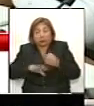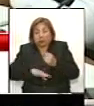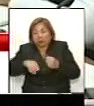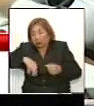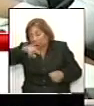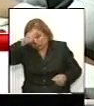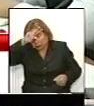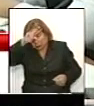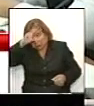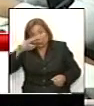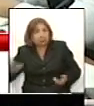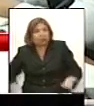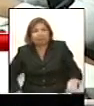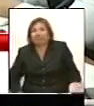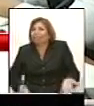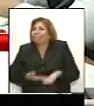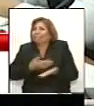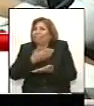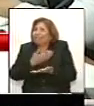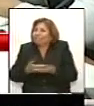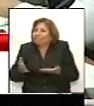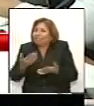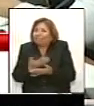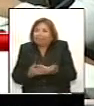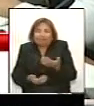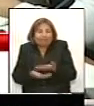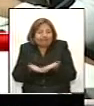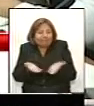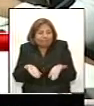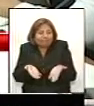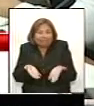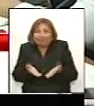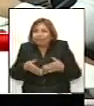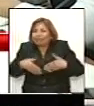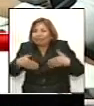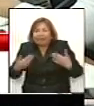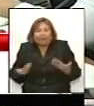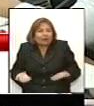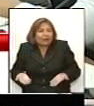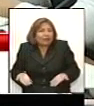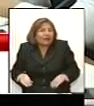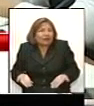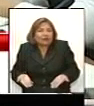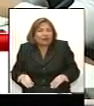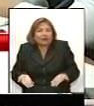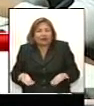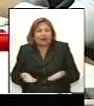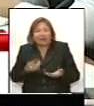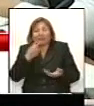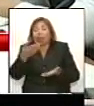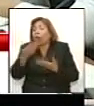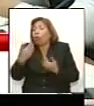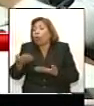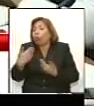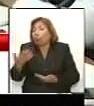Perú, escapa de nuestras manos, ¿no? ¿Cómo puedo yo obligar a Facebook a que me dé las